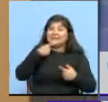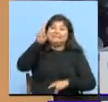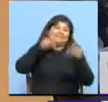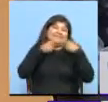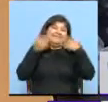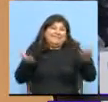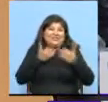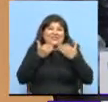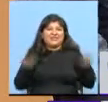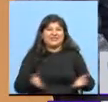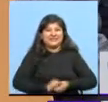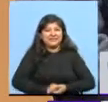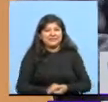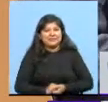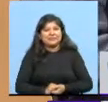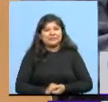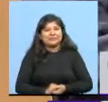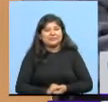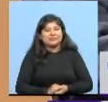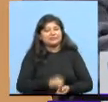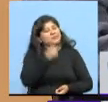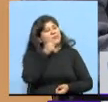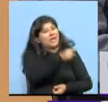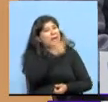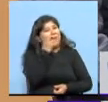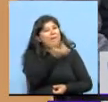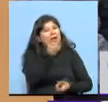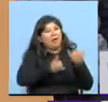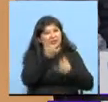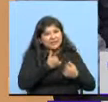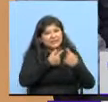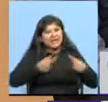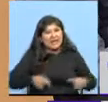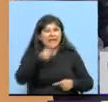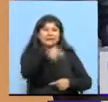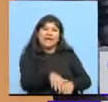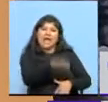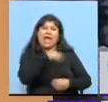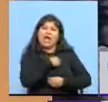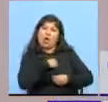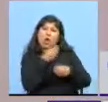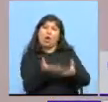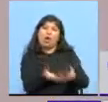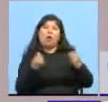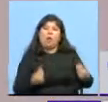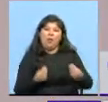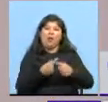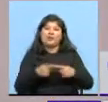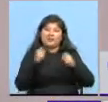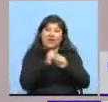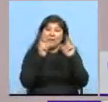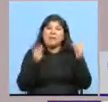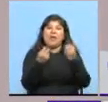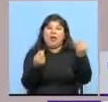¿qué nos puede aportar? ¿Cómo es él, su carácter cuando se levanta? ¿Es el carácter siempre así? Y